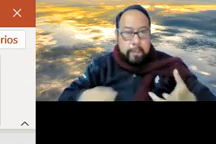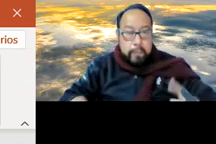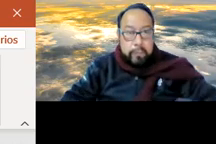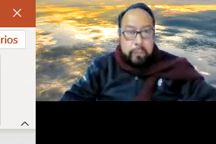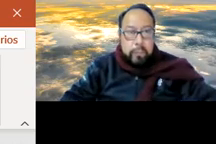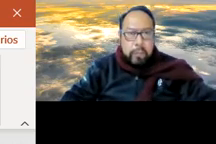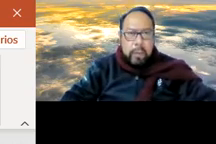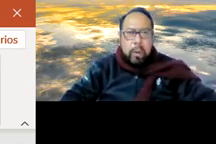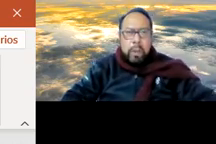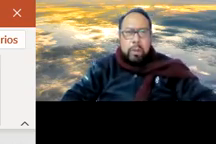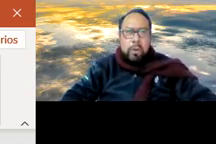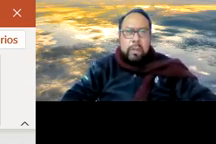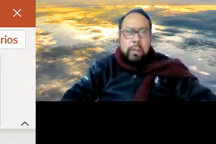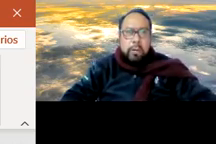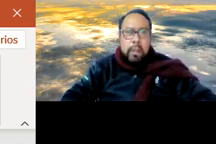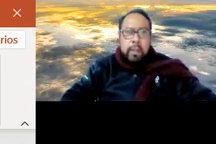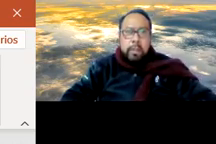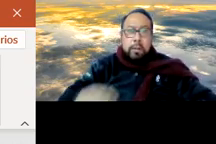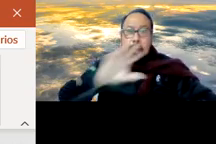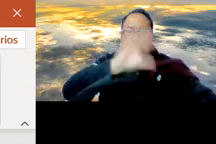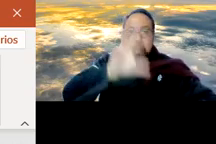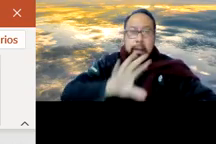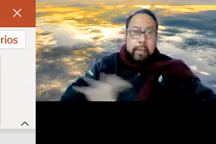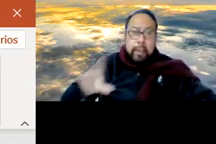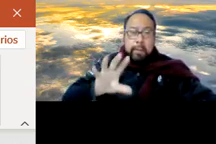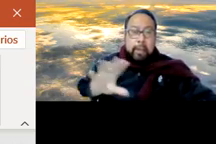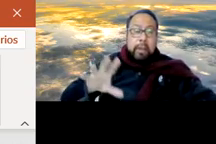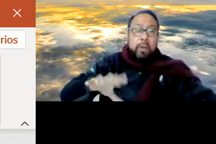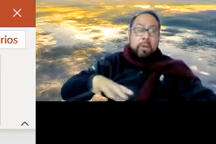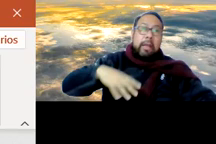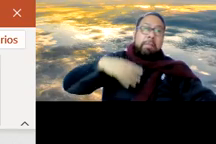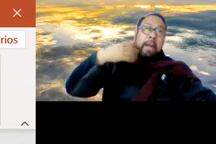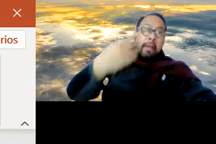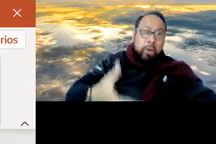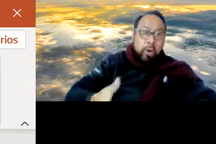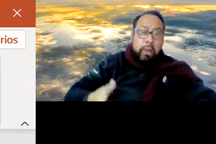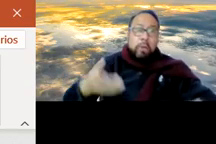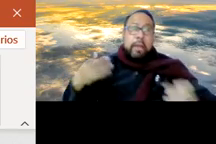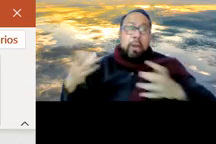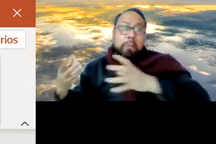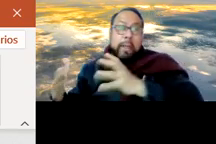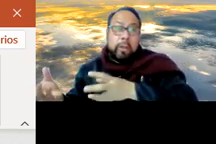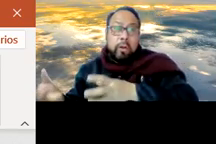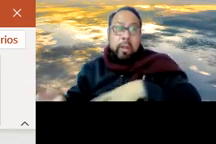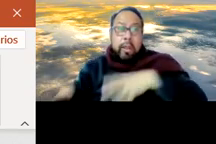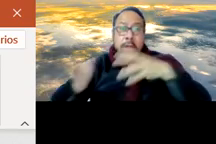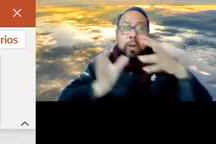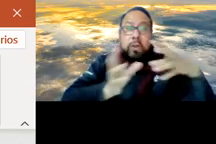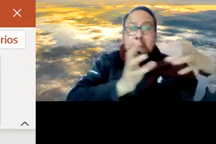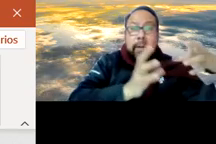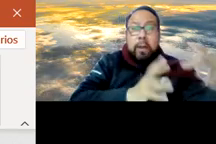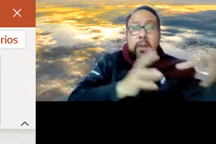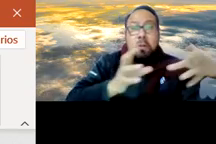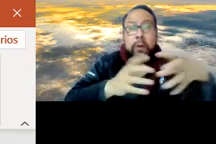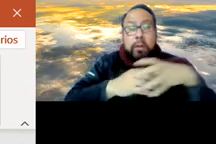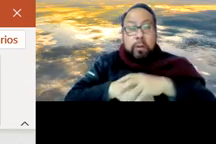rigurosa en cuanto al contenido. Entonces los empiezan ahí a revisar que no sea el plagio o que no sea la compilación de